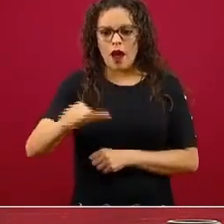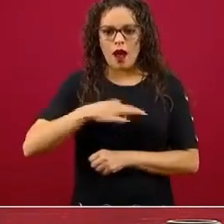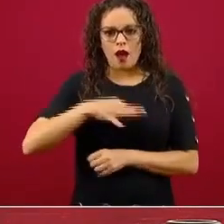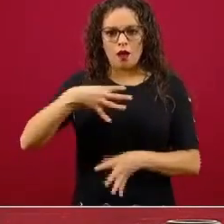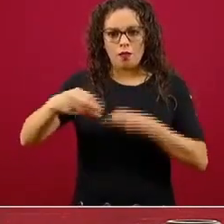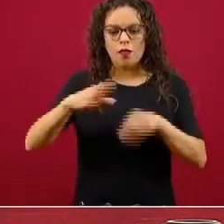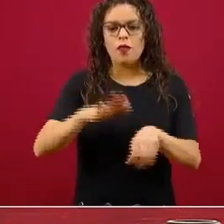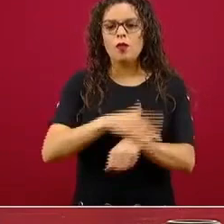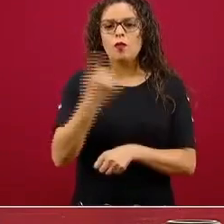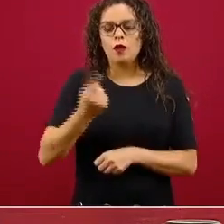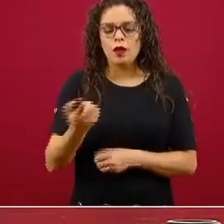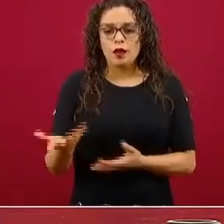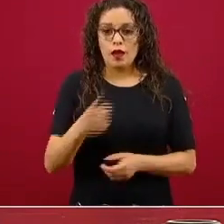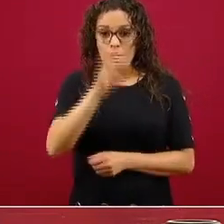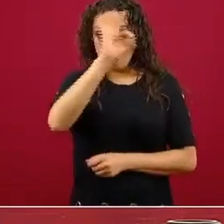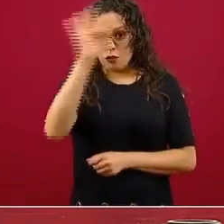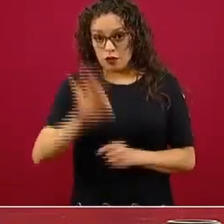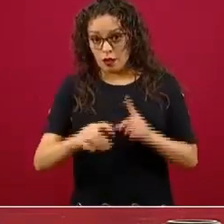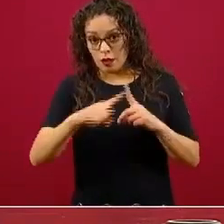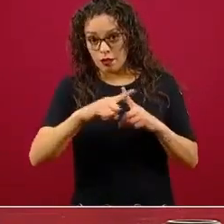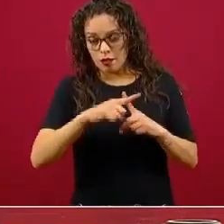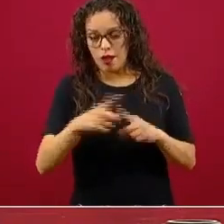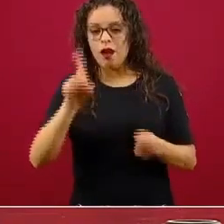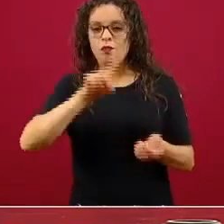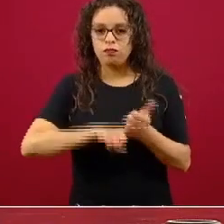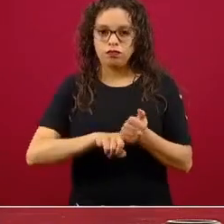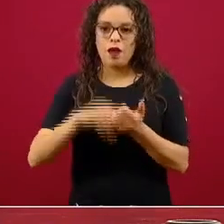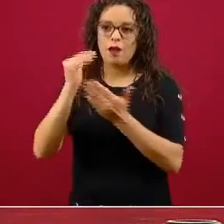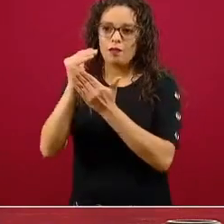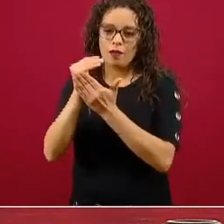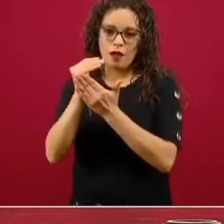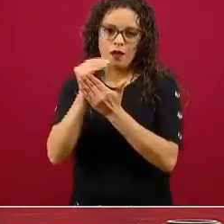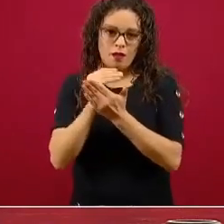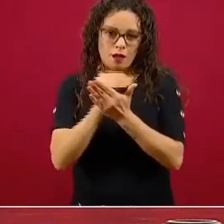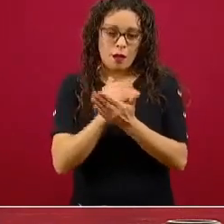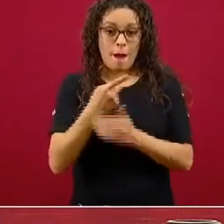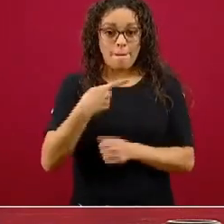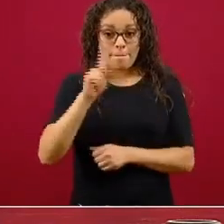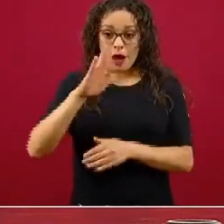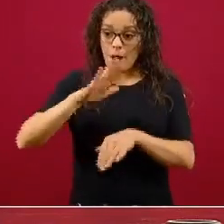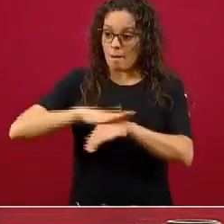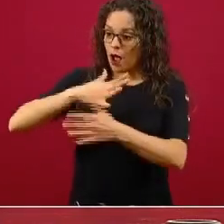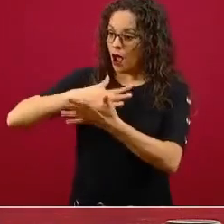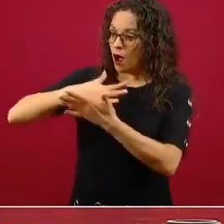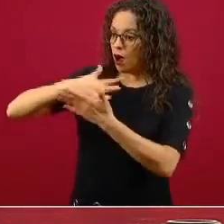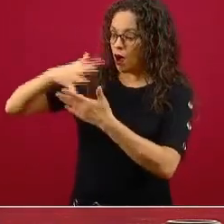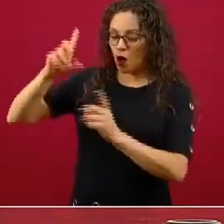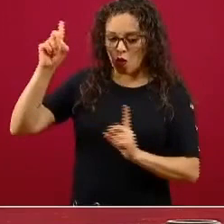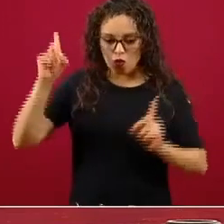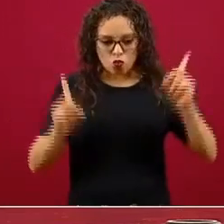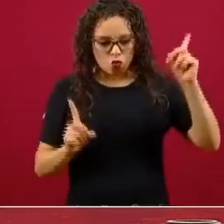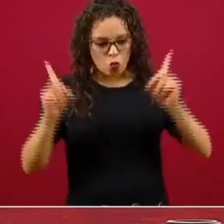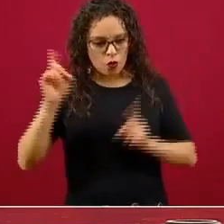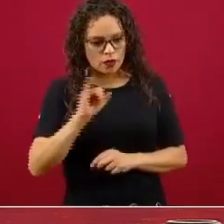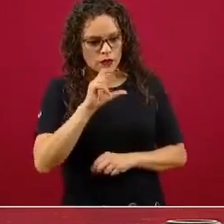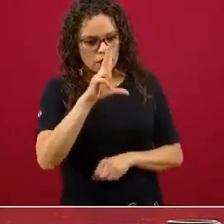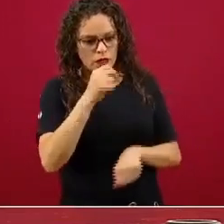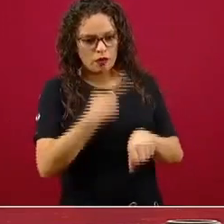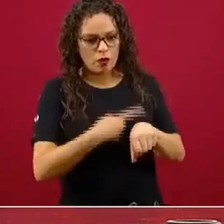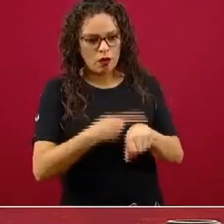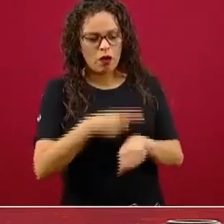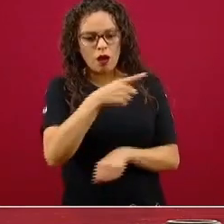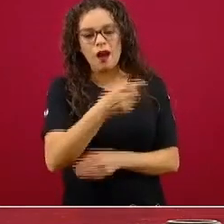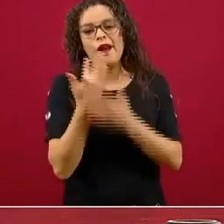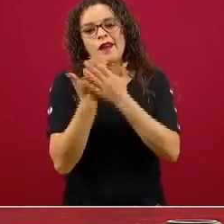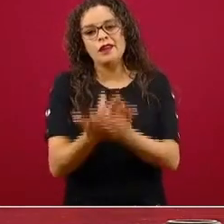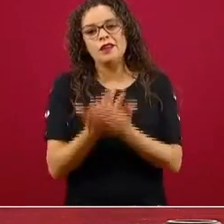de positividad ha sido menor. Pero dado que la mayoría de los casos sospechosos que tienen una muestra pendiente de